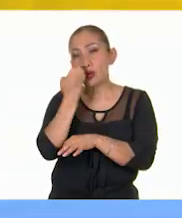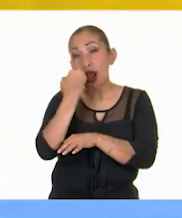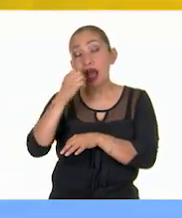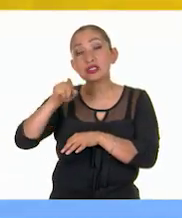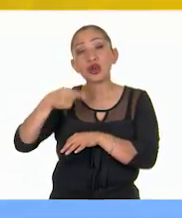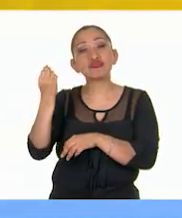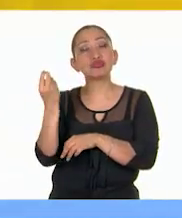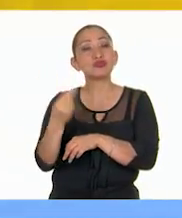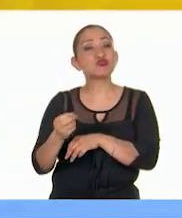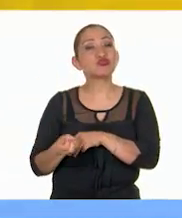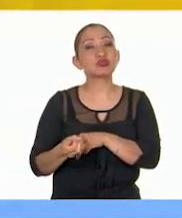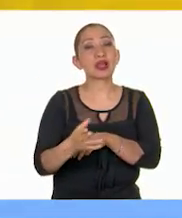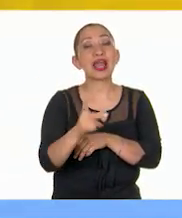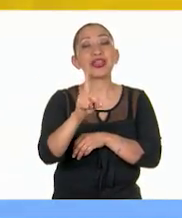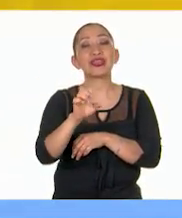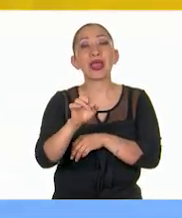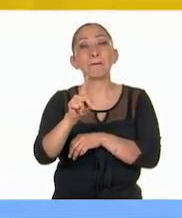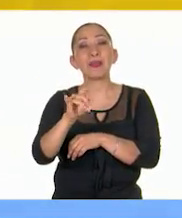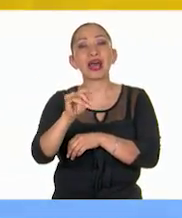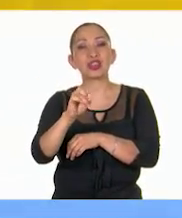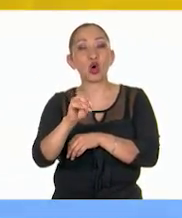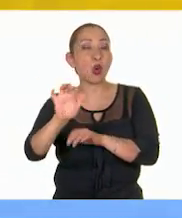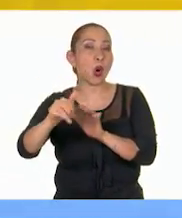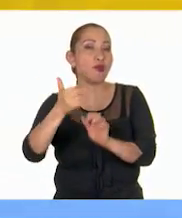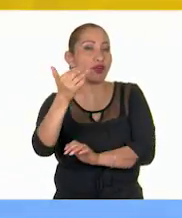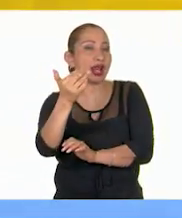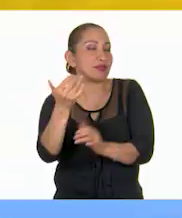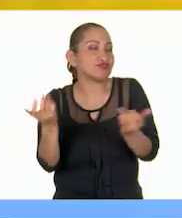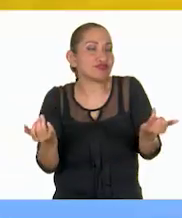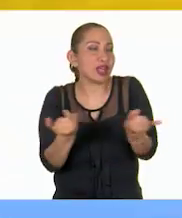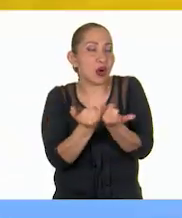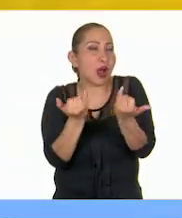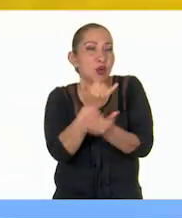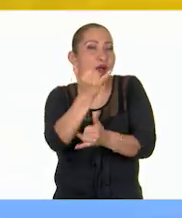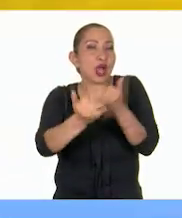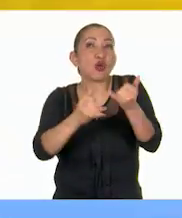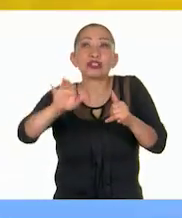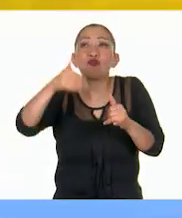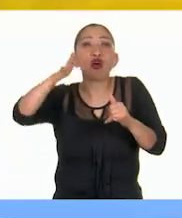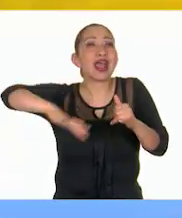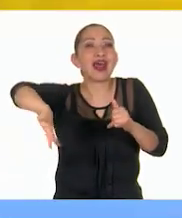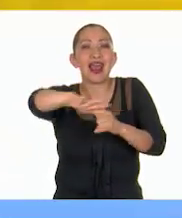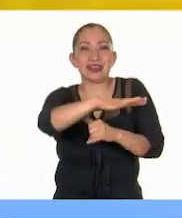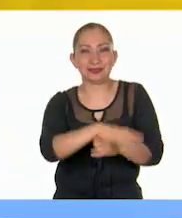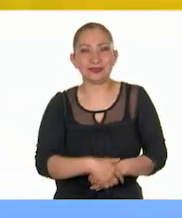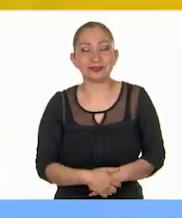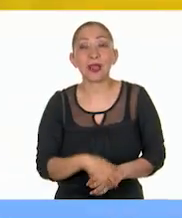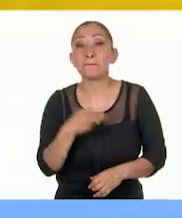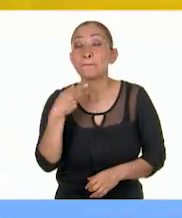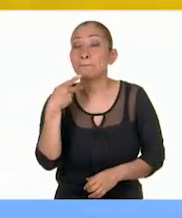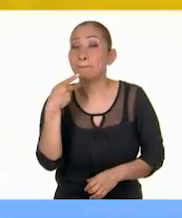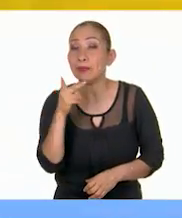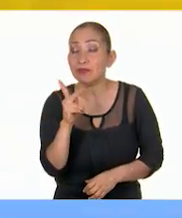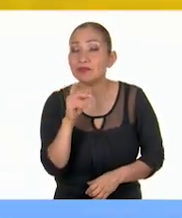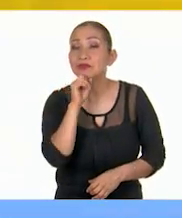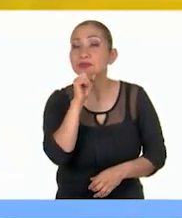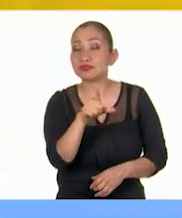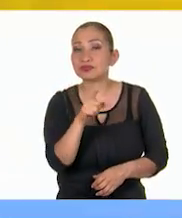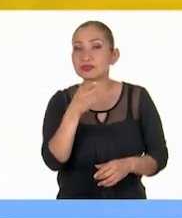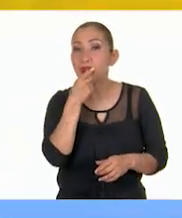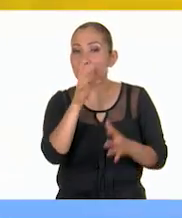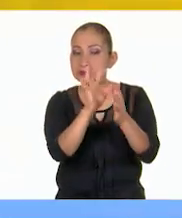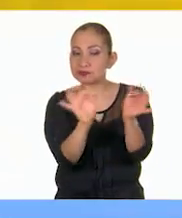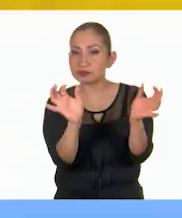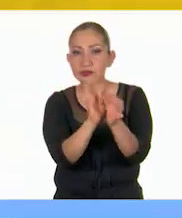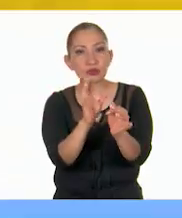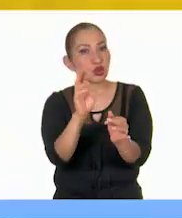son denominados de patio, o lo que es igual, juegos al aire libre. Sin embargo, también aclaramos